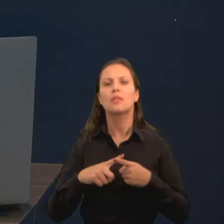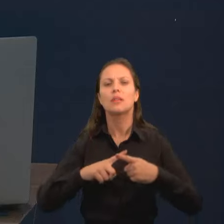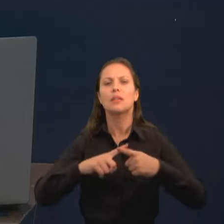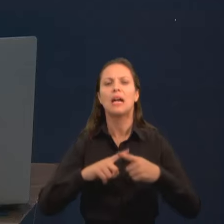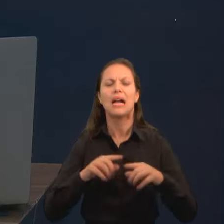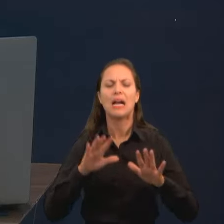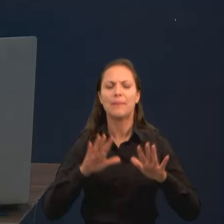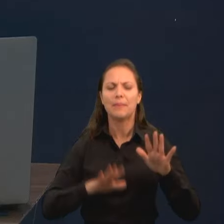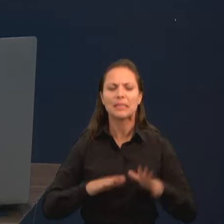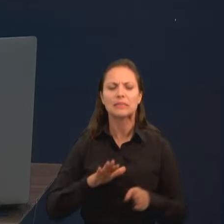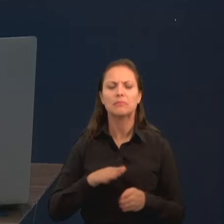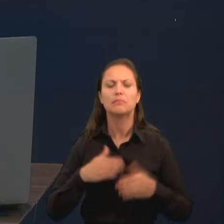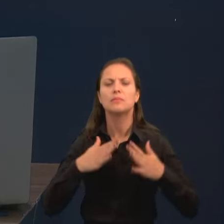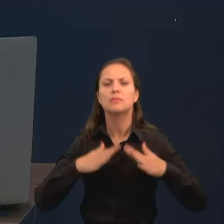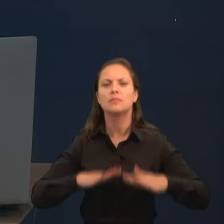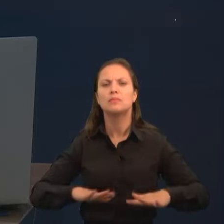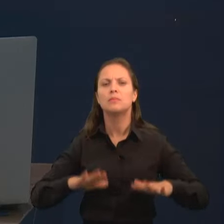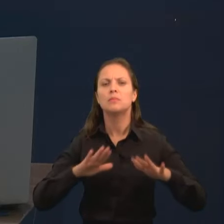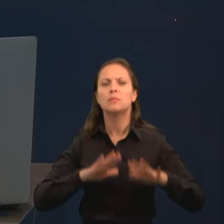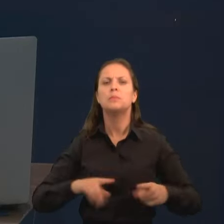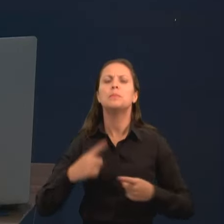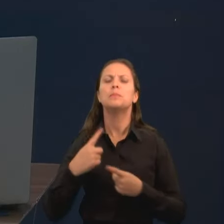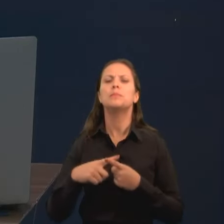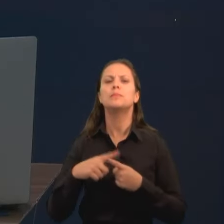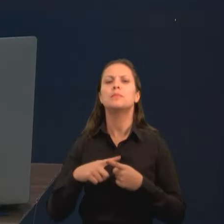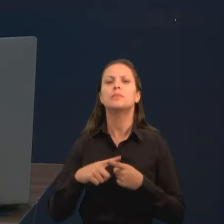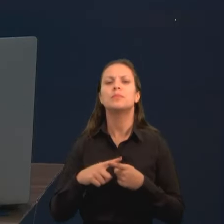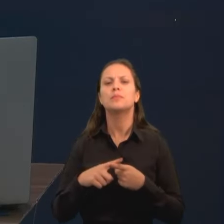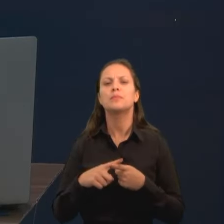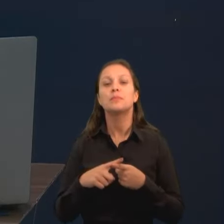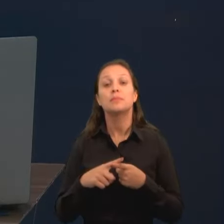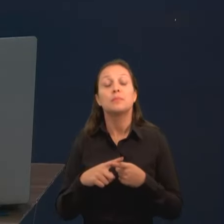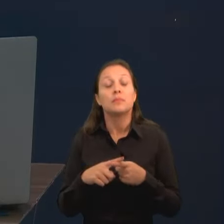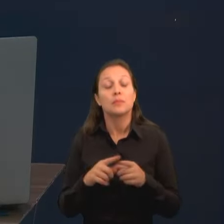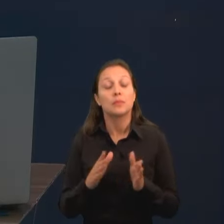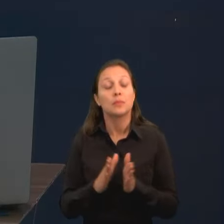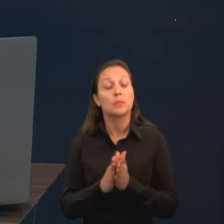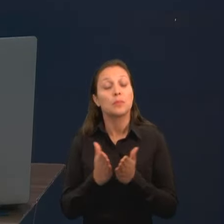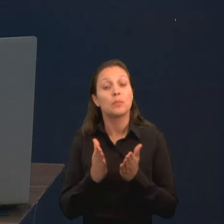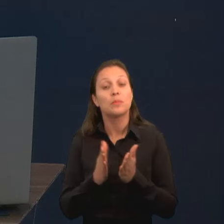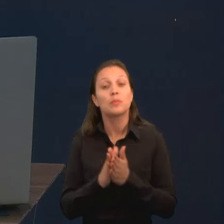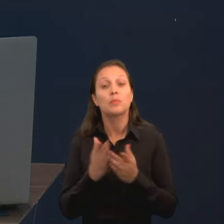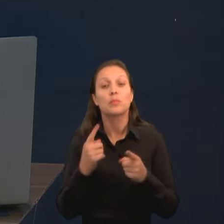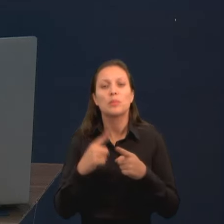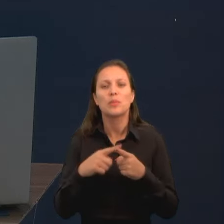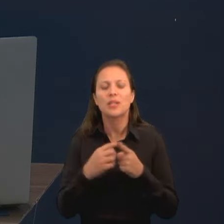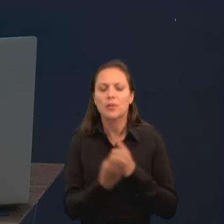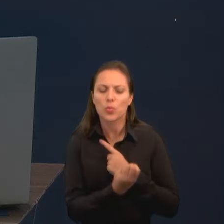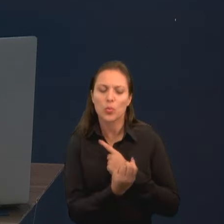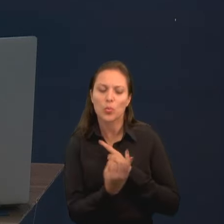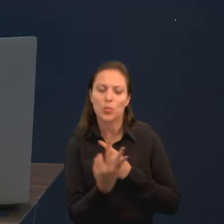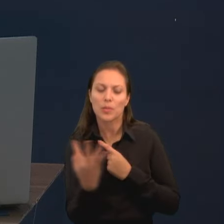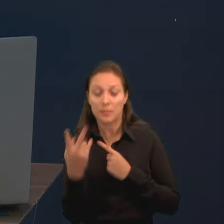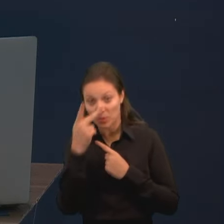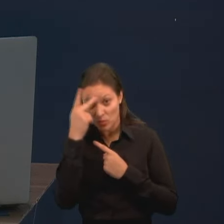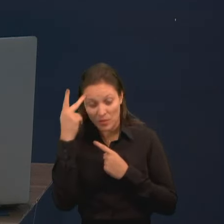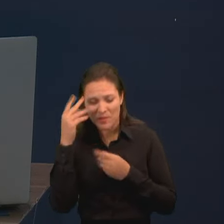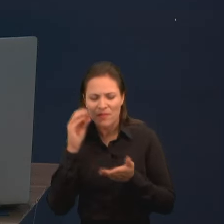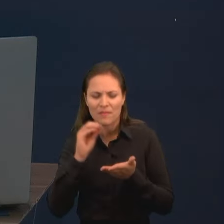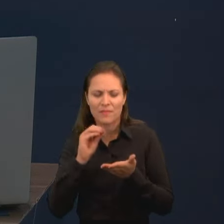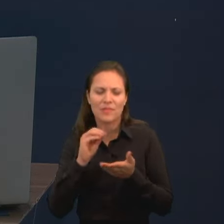que este ciclo y, consecuentemente, desde el punto de vista cuantitativo,